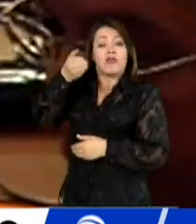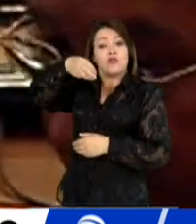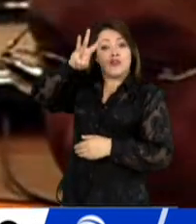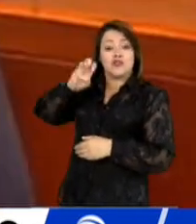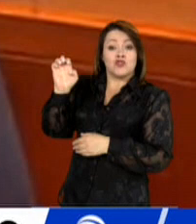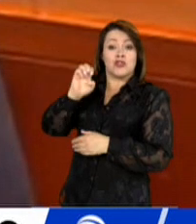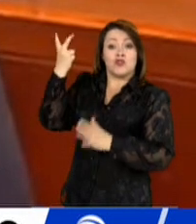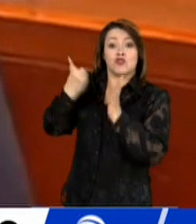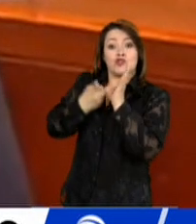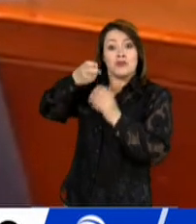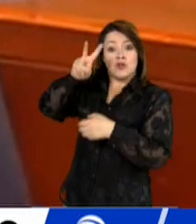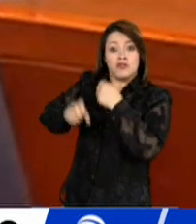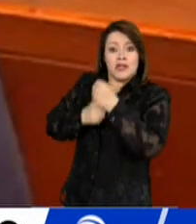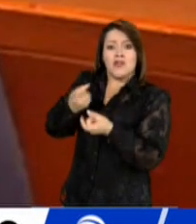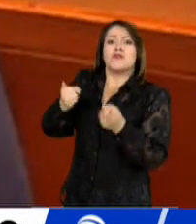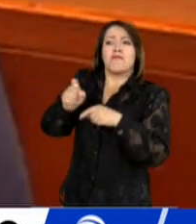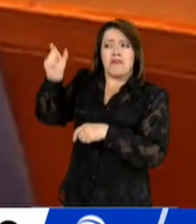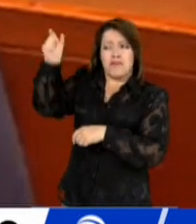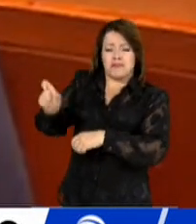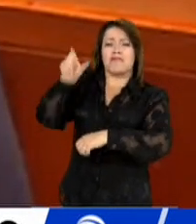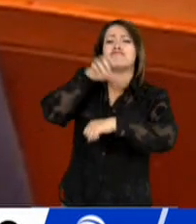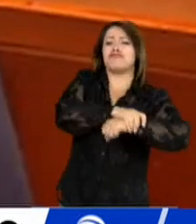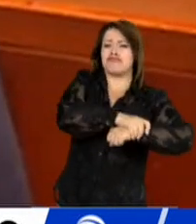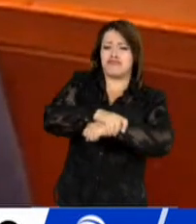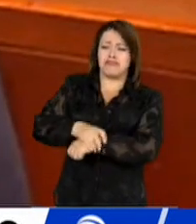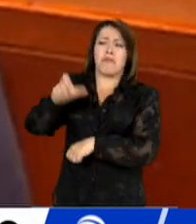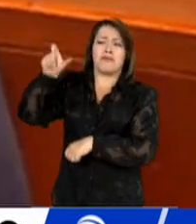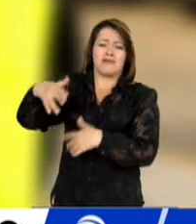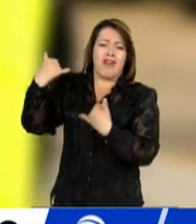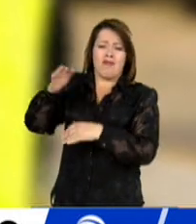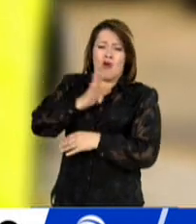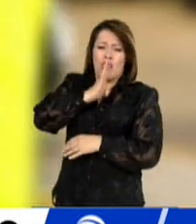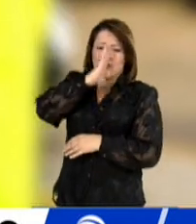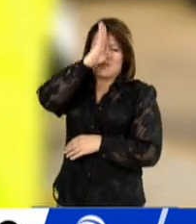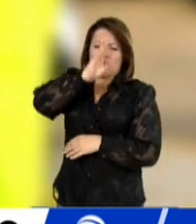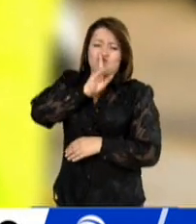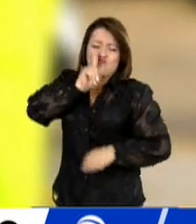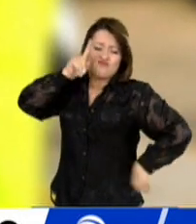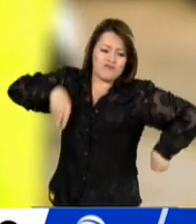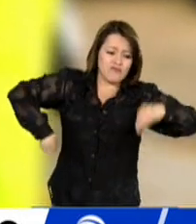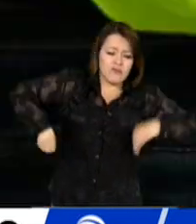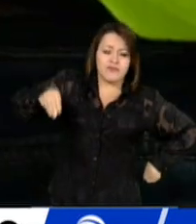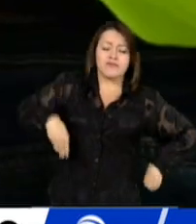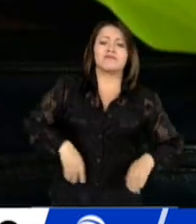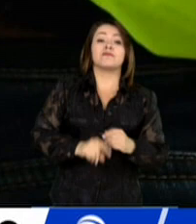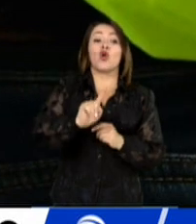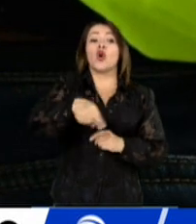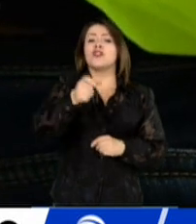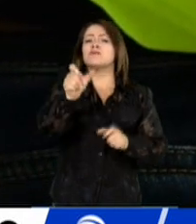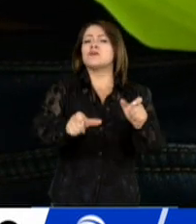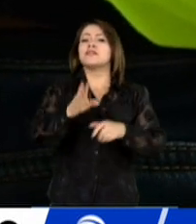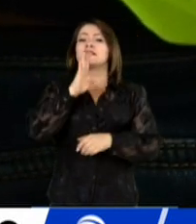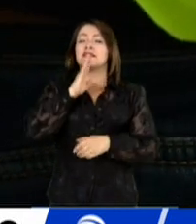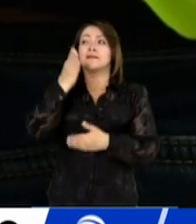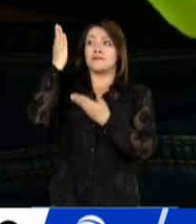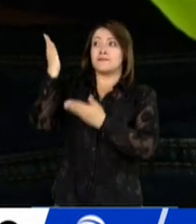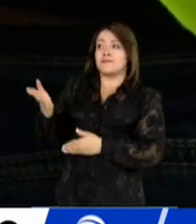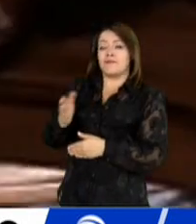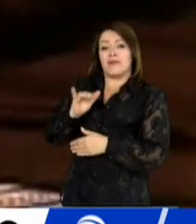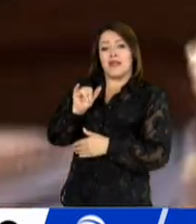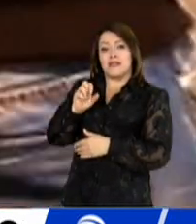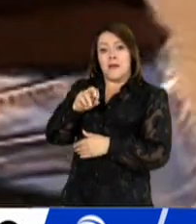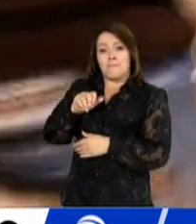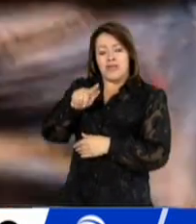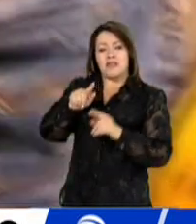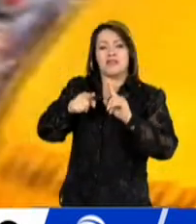enero de 2012 por tener nexos con grupos paramilitares. En el operativo también fueron capturados Yamit Prieto Acero,